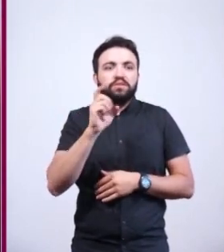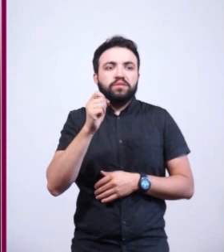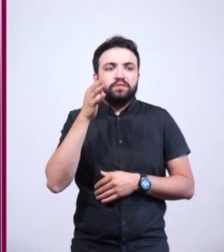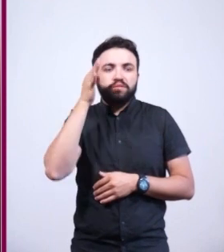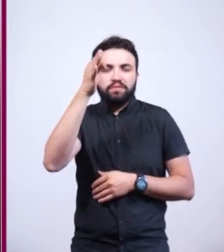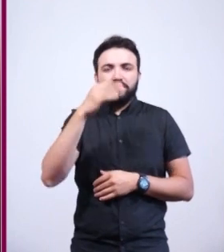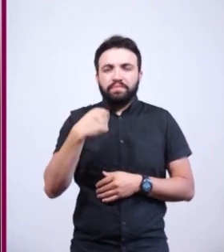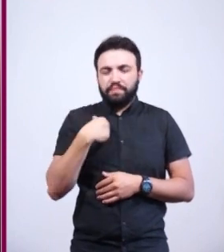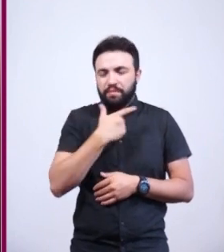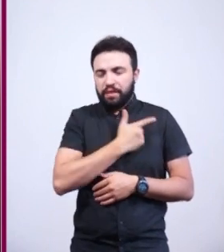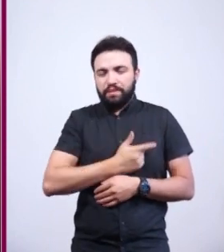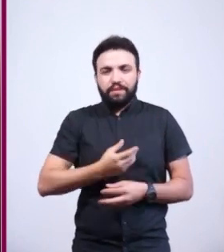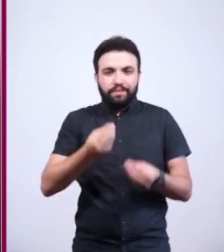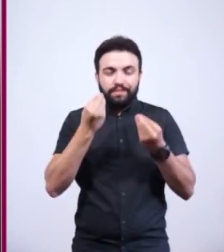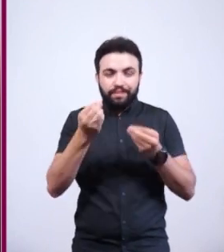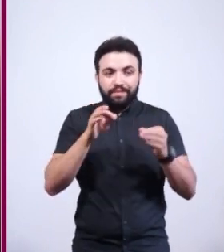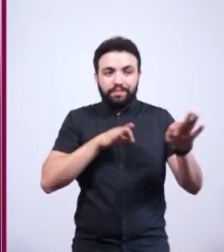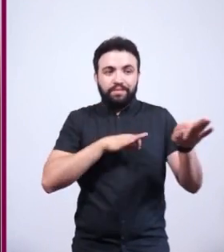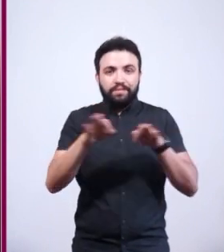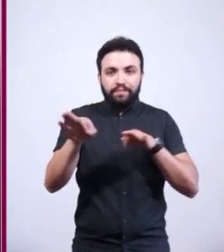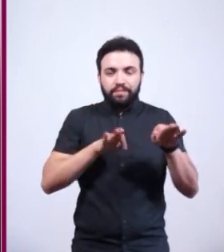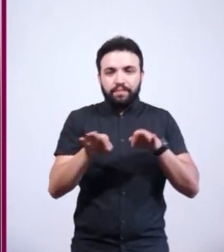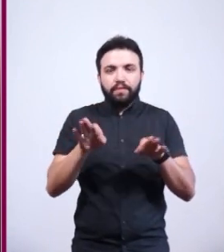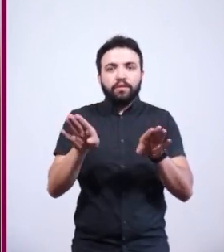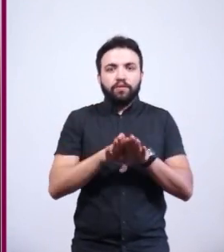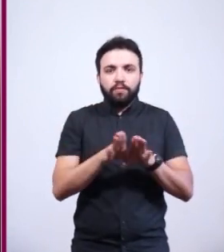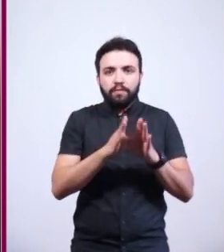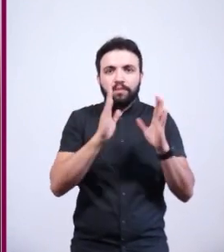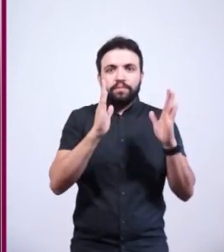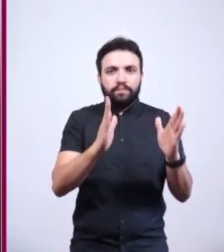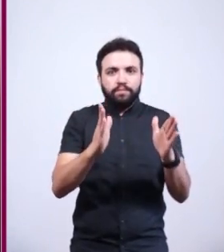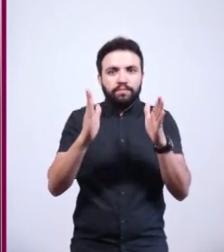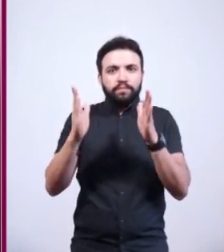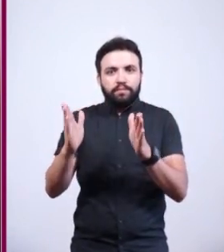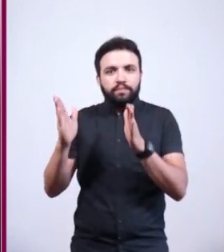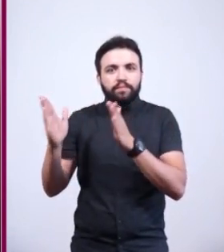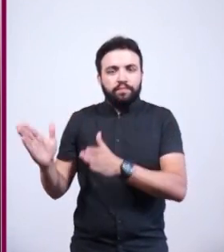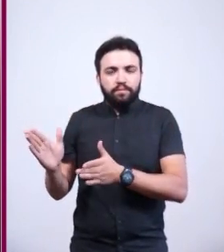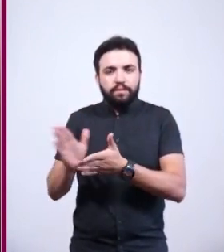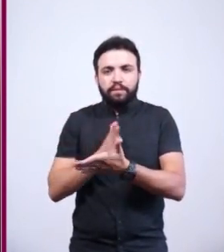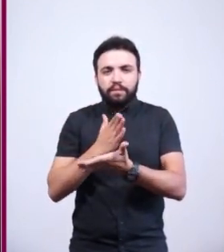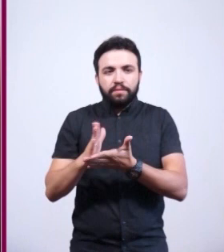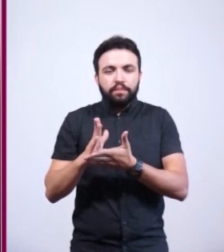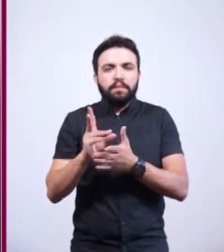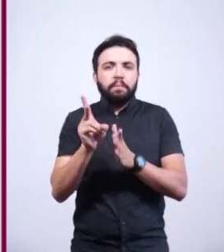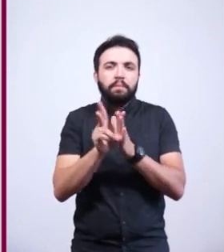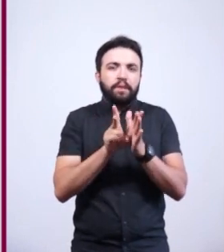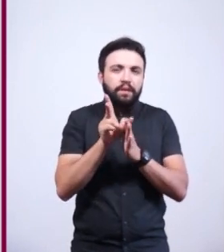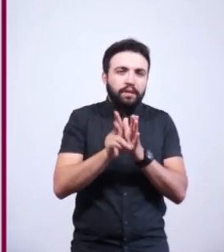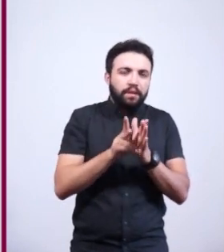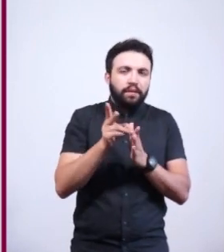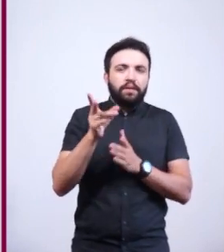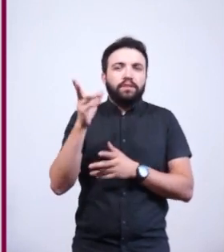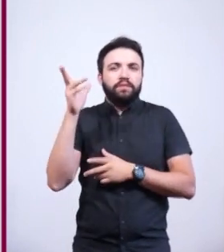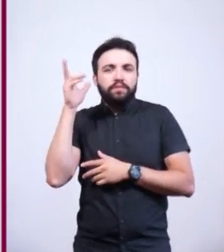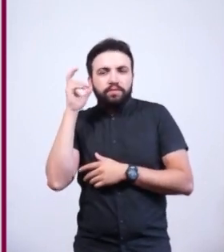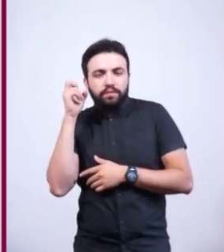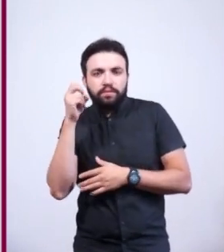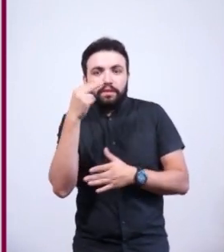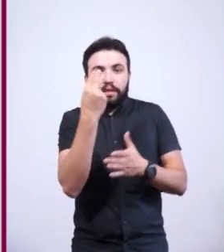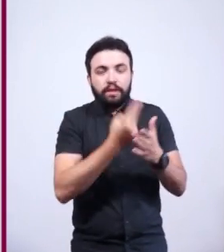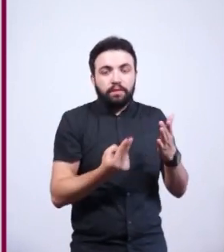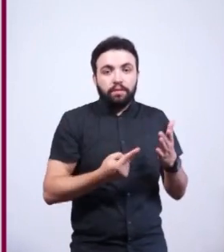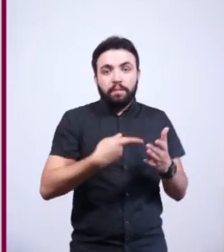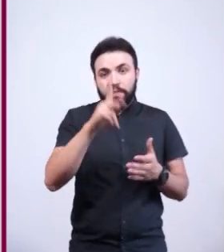Me gusta mucho trabajar en secuencia, ¿no? Entonces, si es en video, en sonido y en dibujo, pero